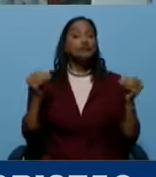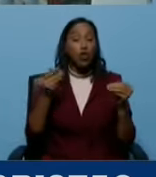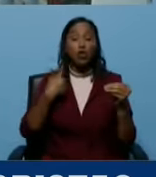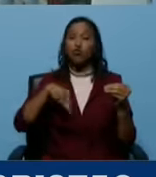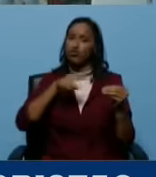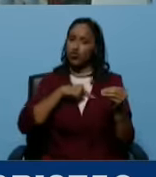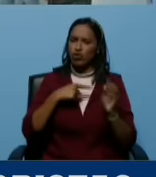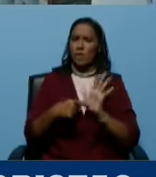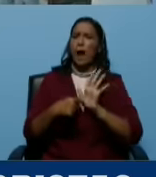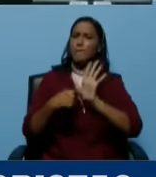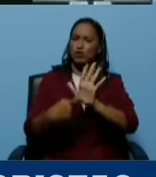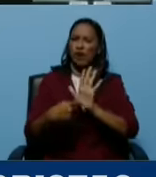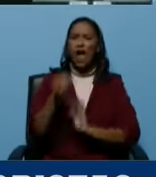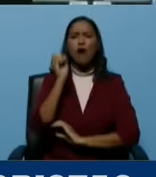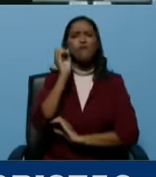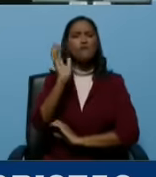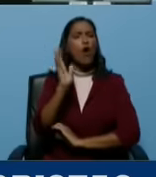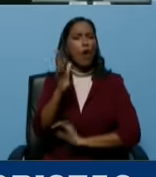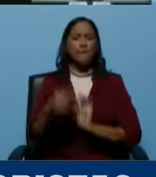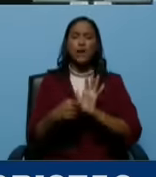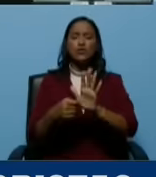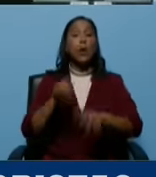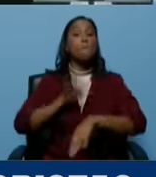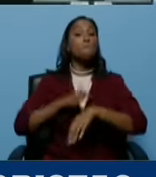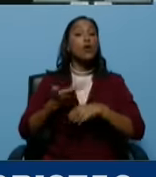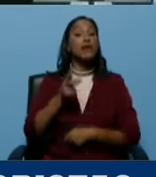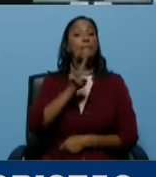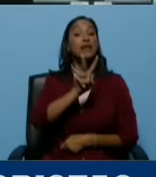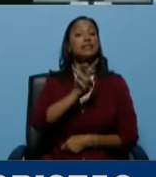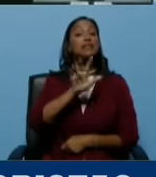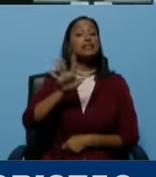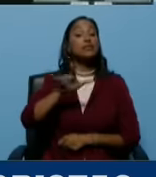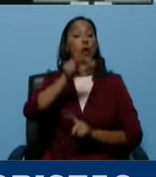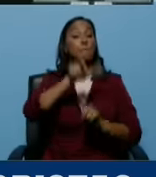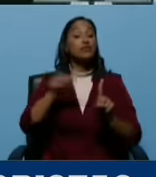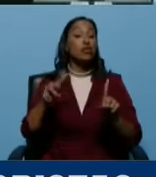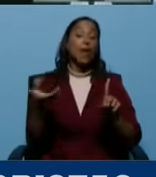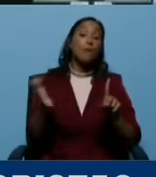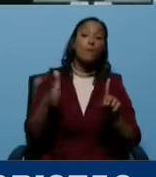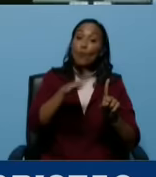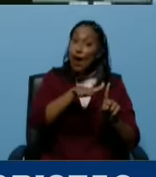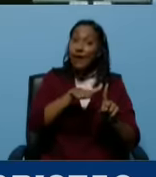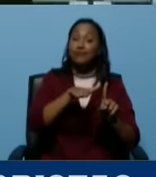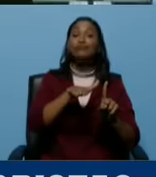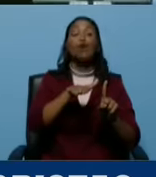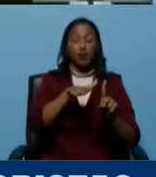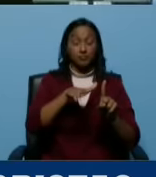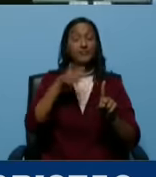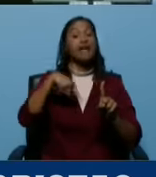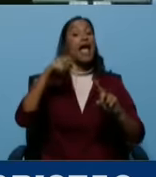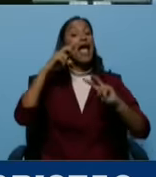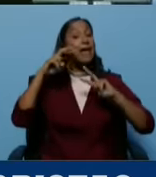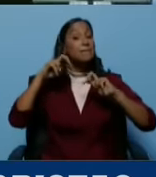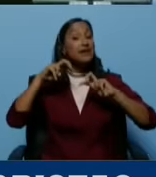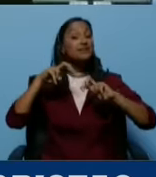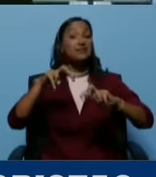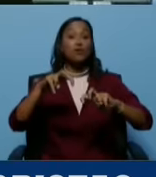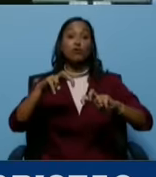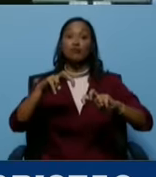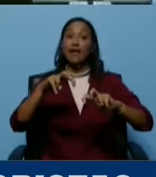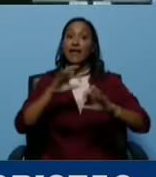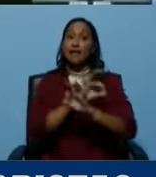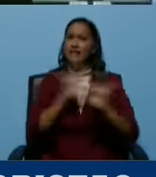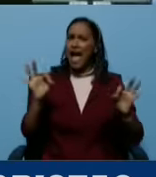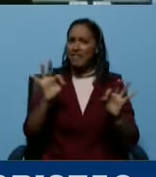a decir, los 25 asesinados son imputables según las investigaciones en marcha y nadie nos ha podido